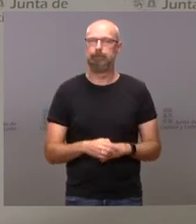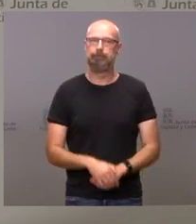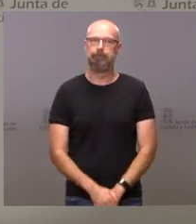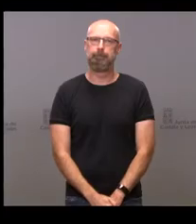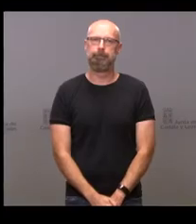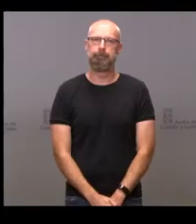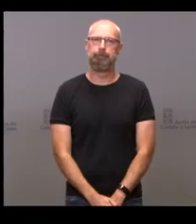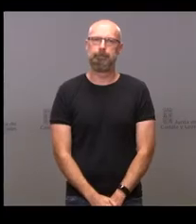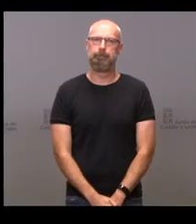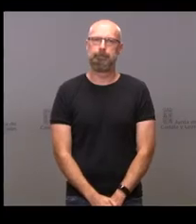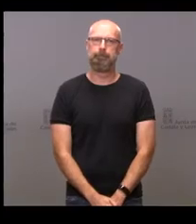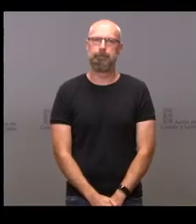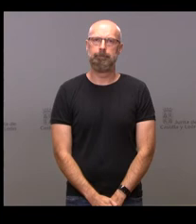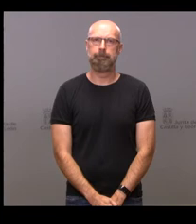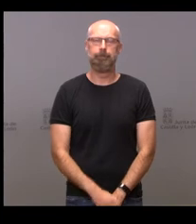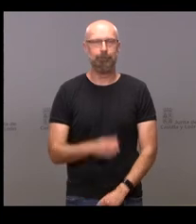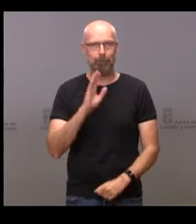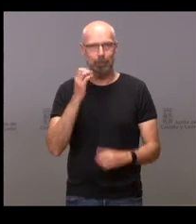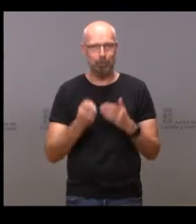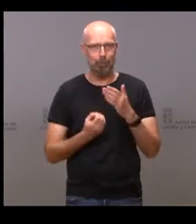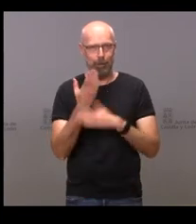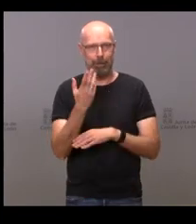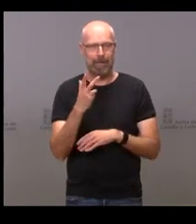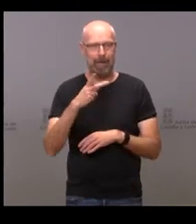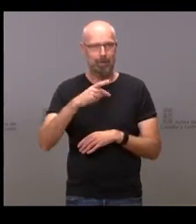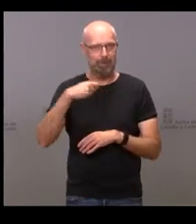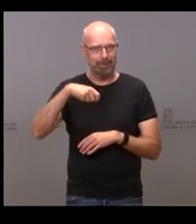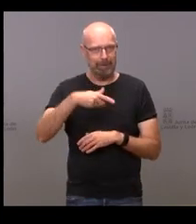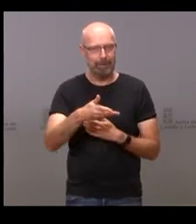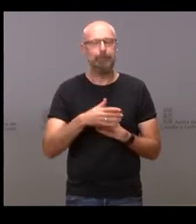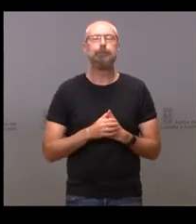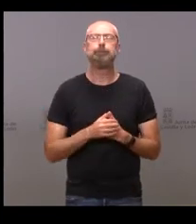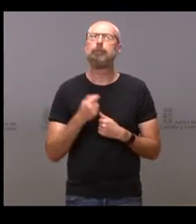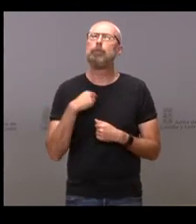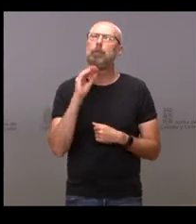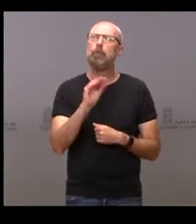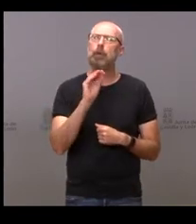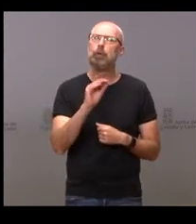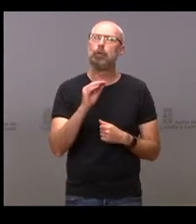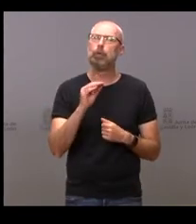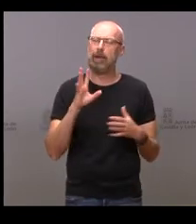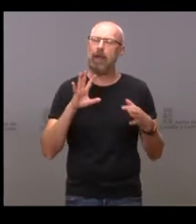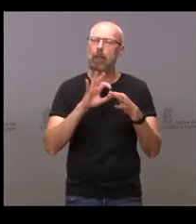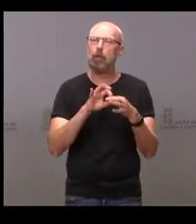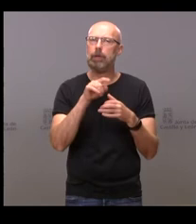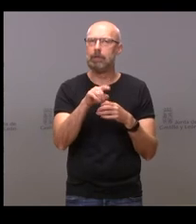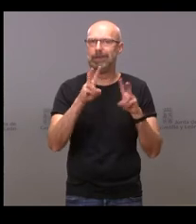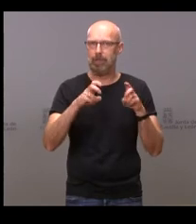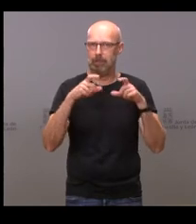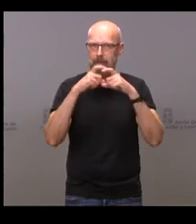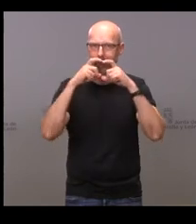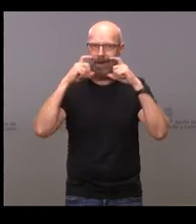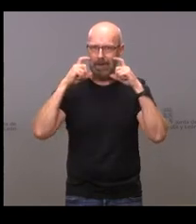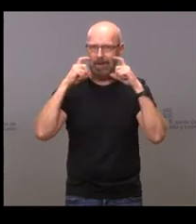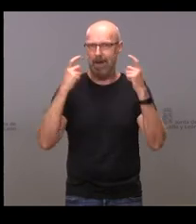pregunta. Buenos días, vicepresidente. ¿Qué tal? Mi pregunta está relacionada con las mascarillas, en el uso de